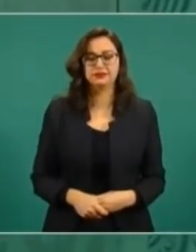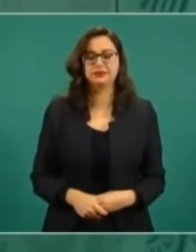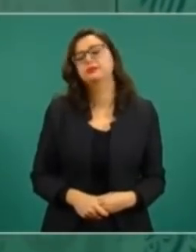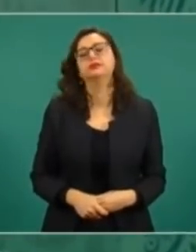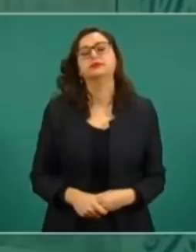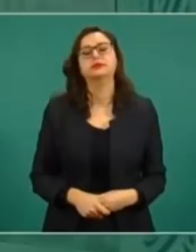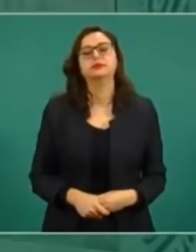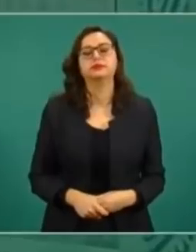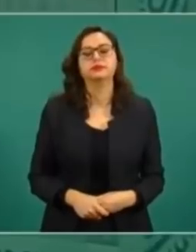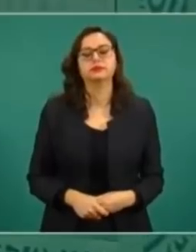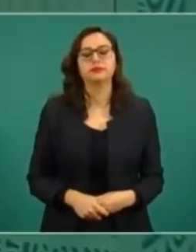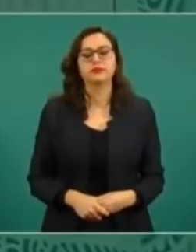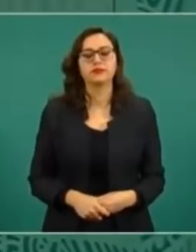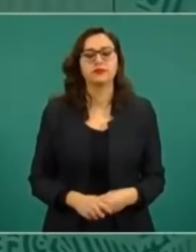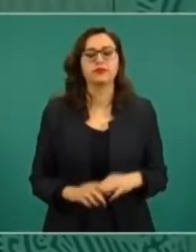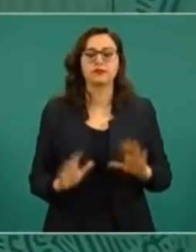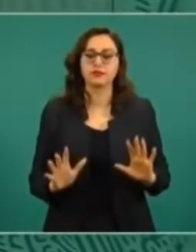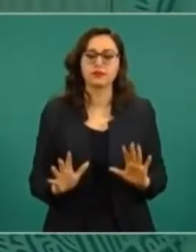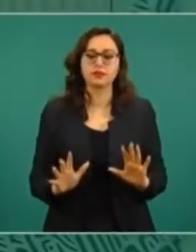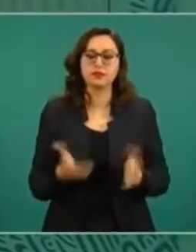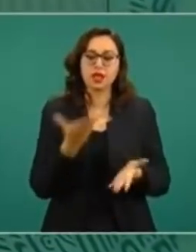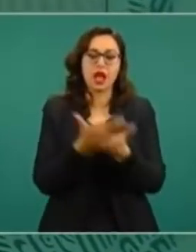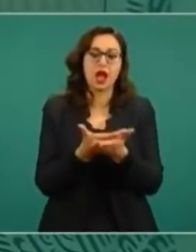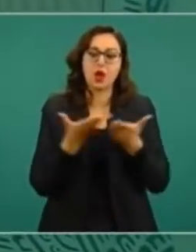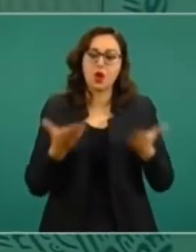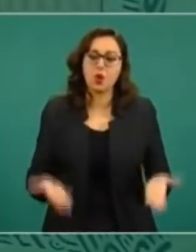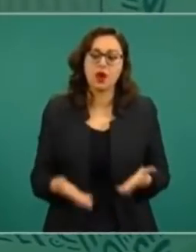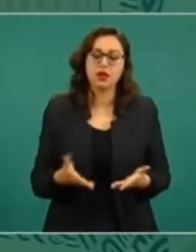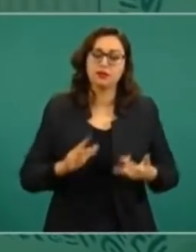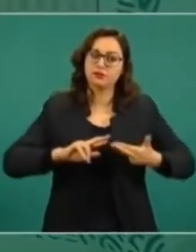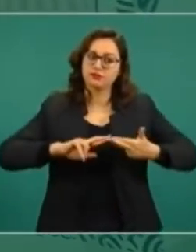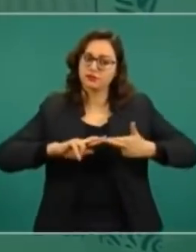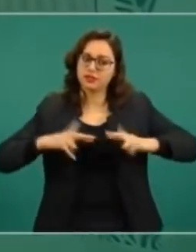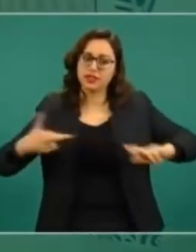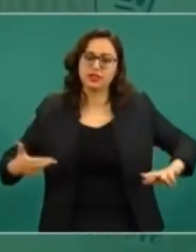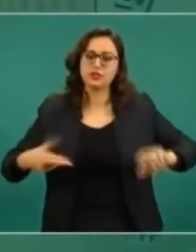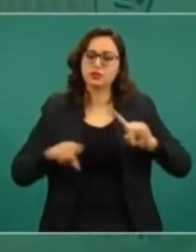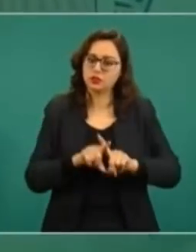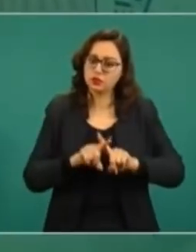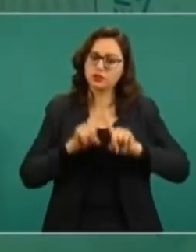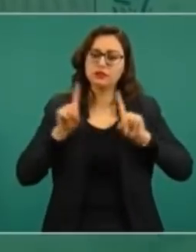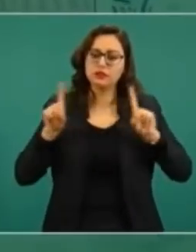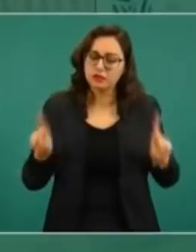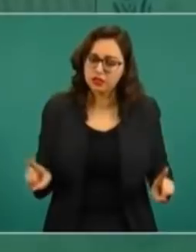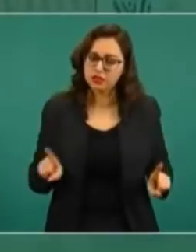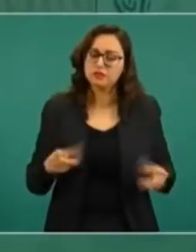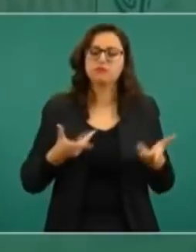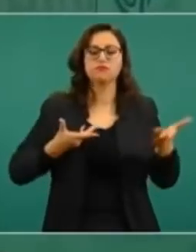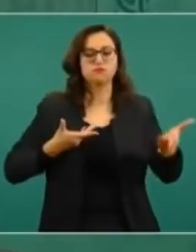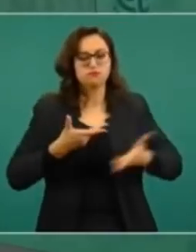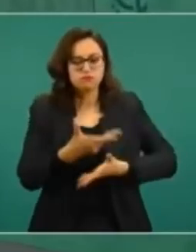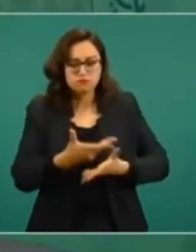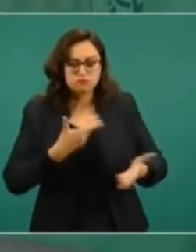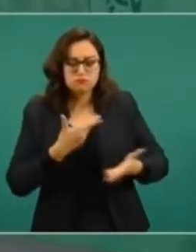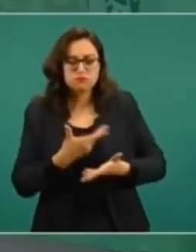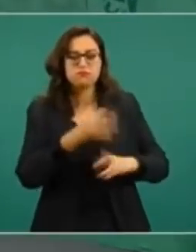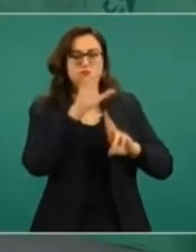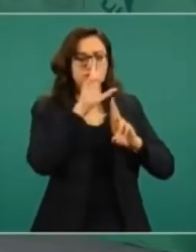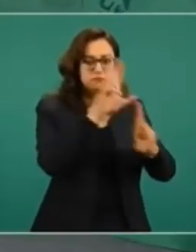Entonces, es una relación distinta a la que queremos, de respeto mutuo, de cooperación,